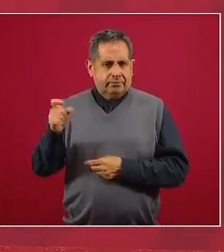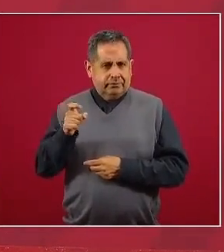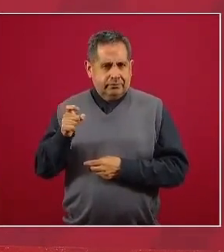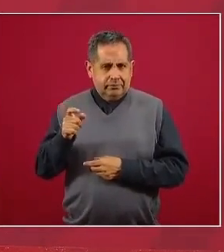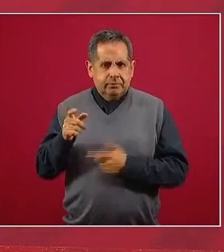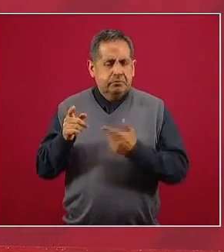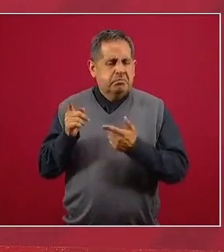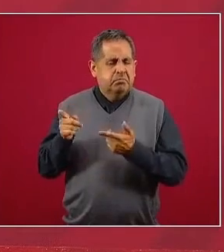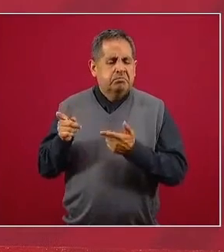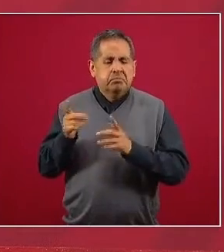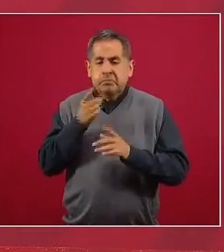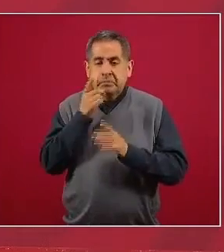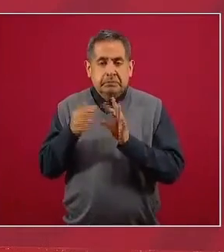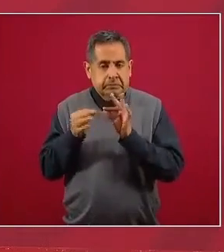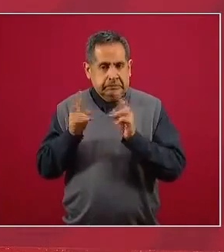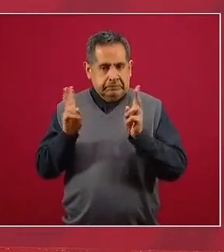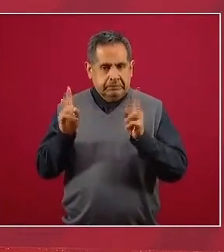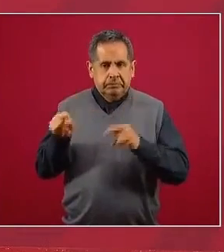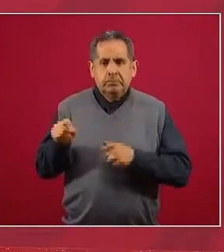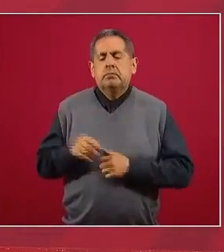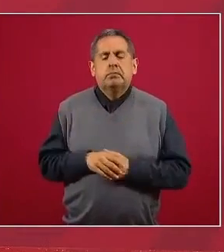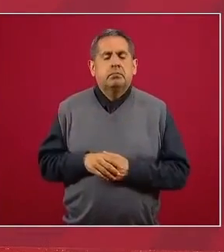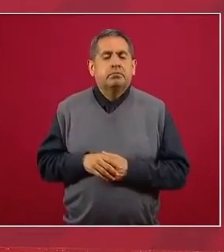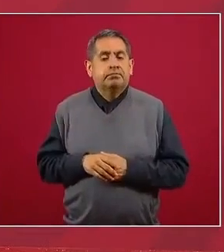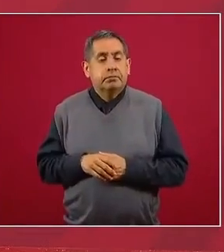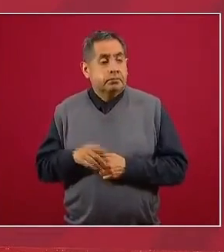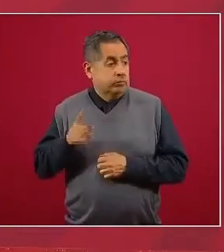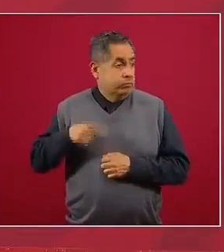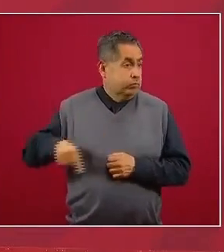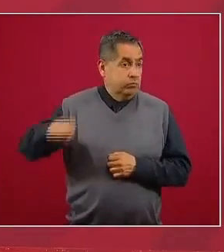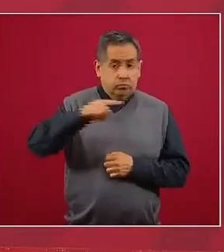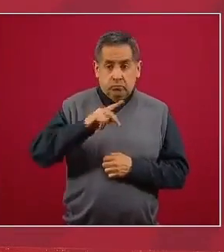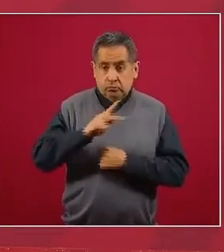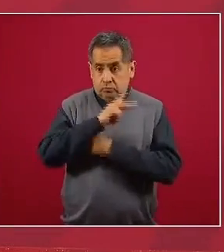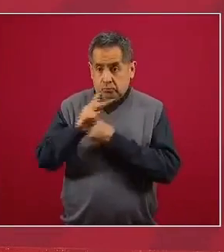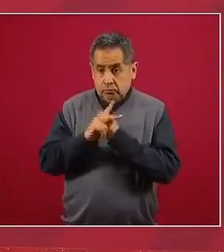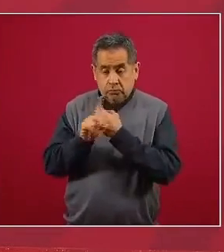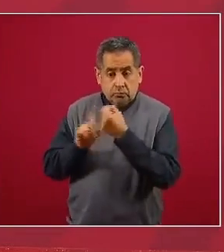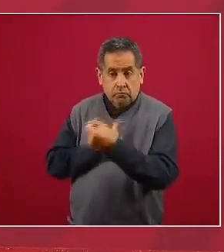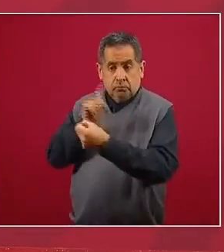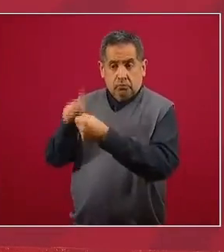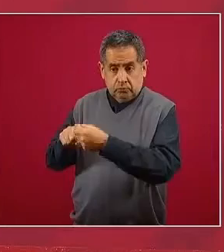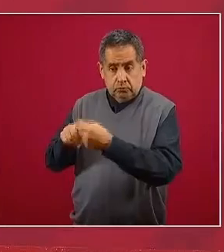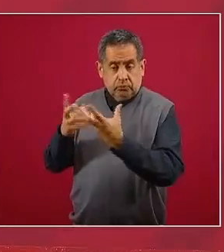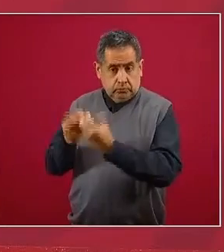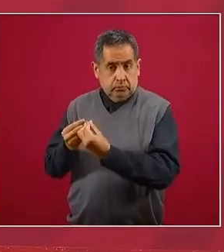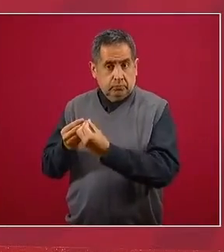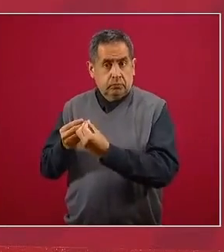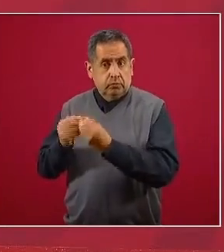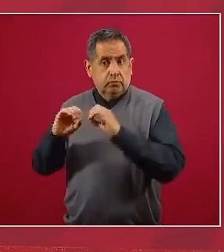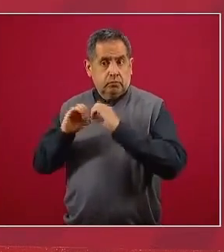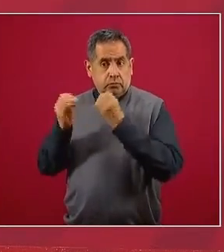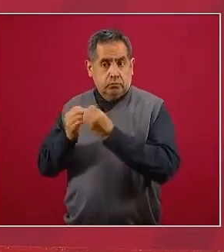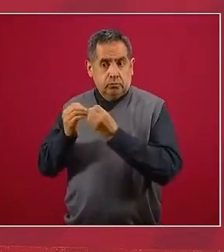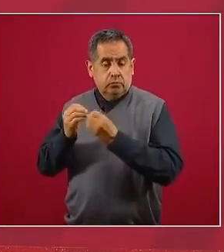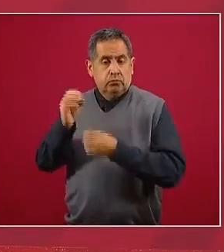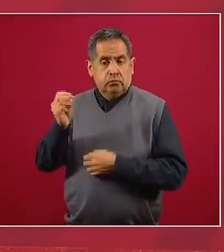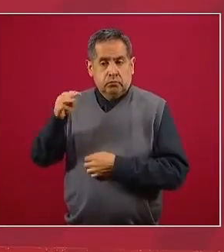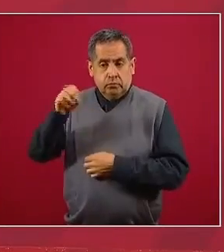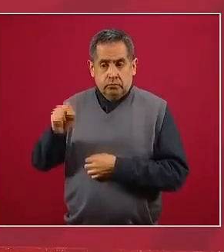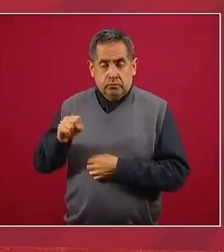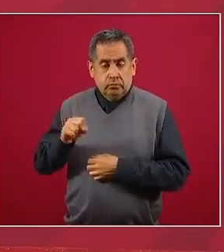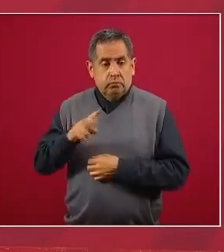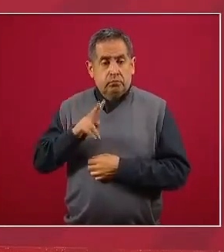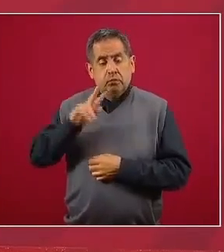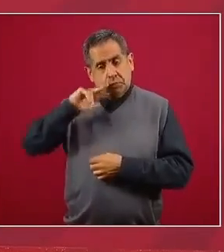C-O-V-A-X. Y es un mecanismo por el que los Estados miembros de la Organización Mundial de la Salud podrán voluntariamente,